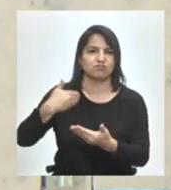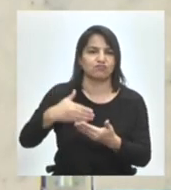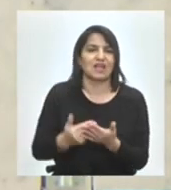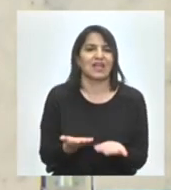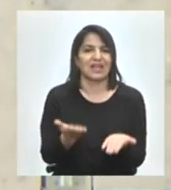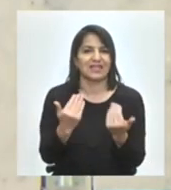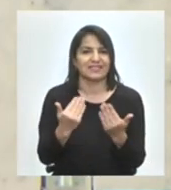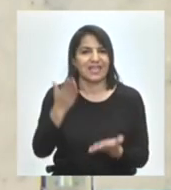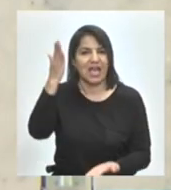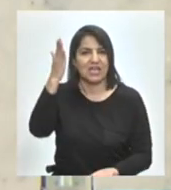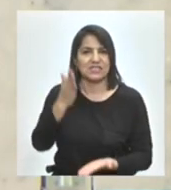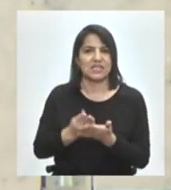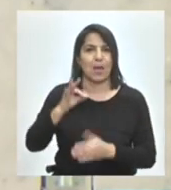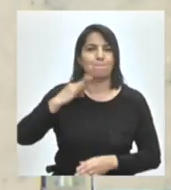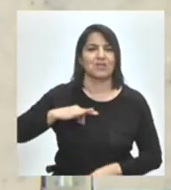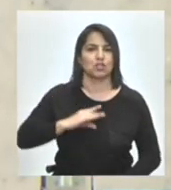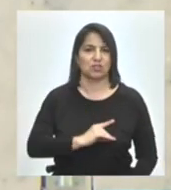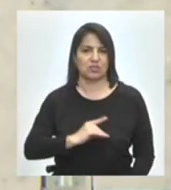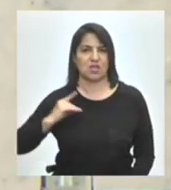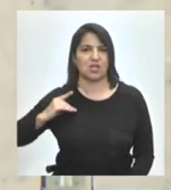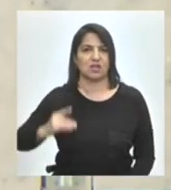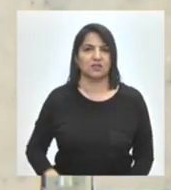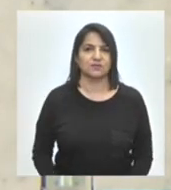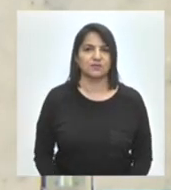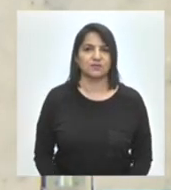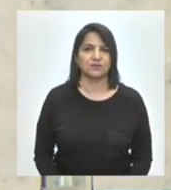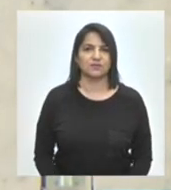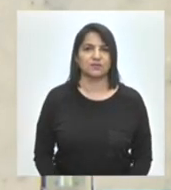Necesitan y exigen una pensión digna.